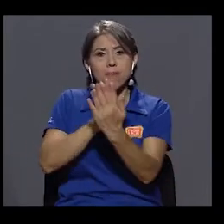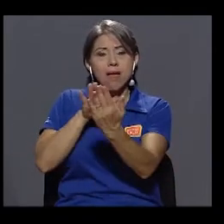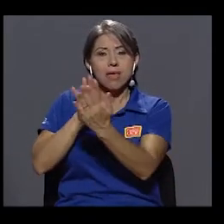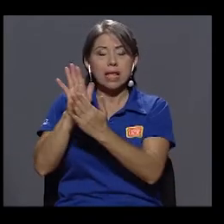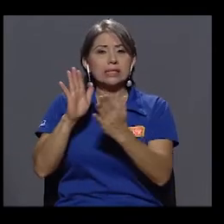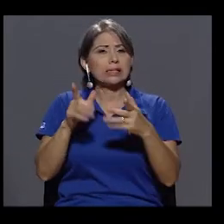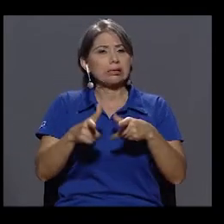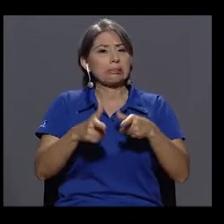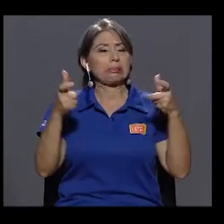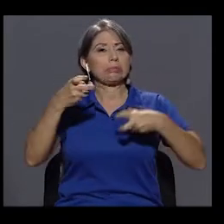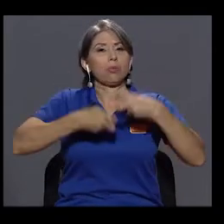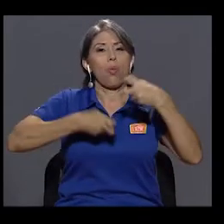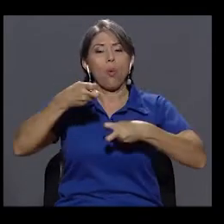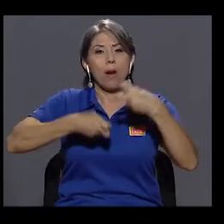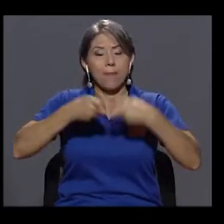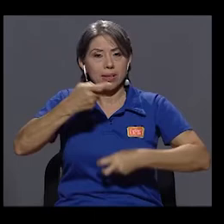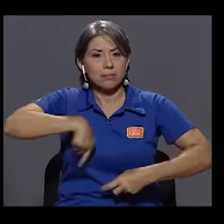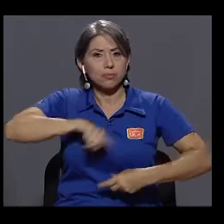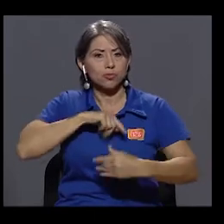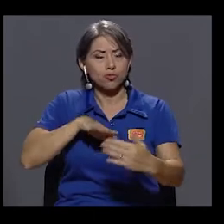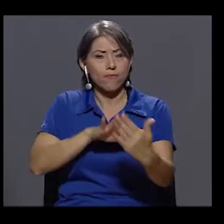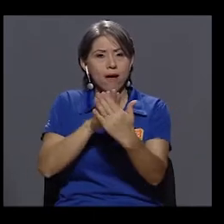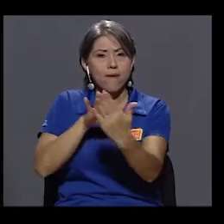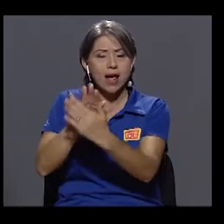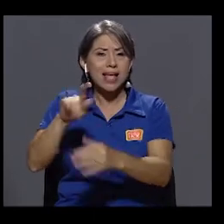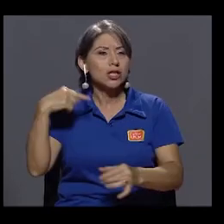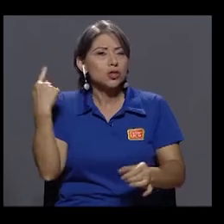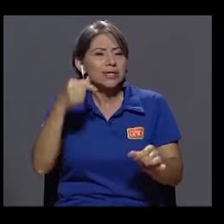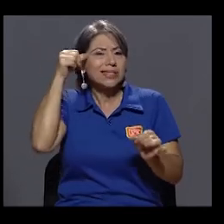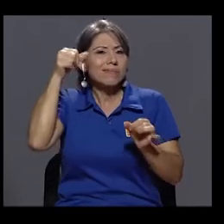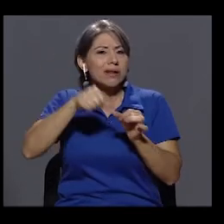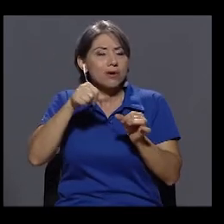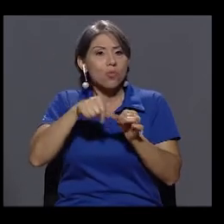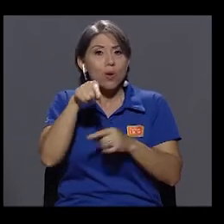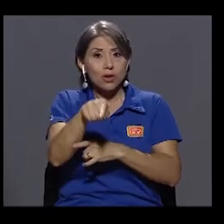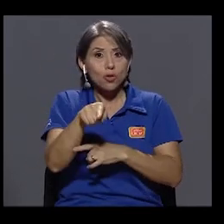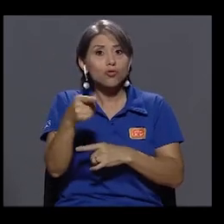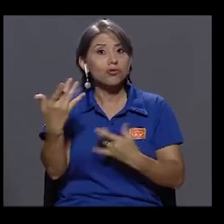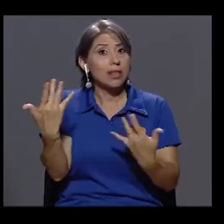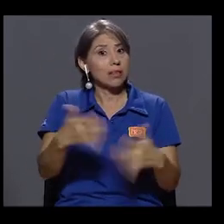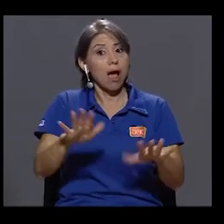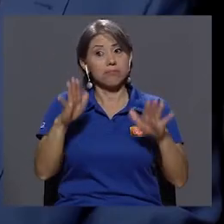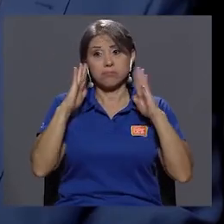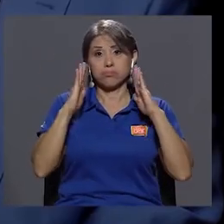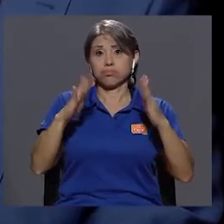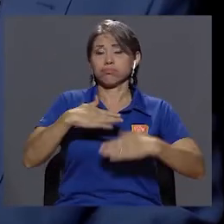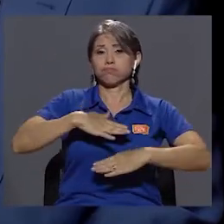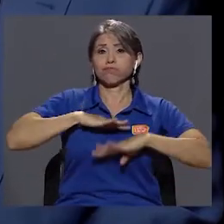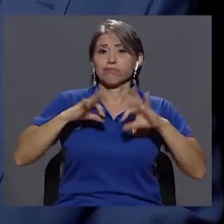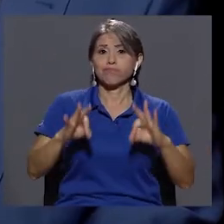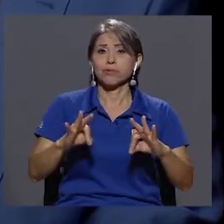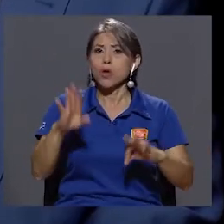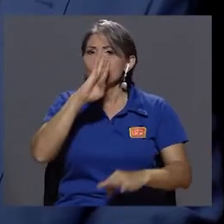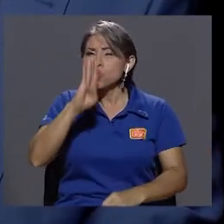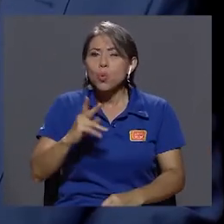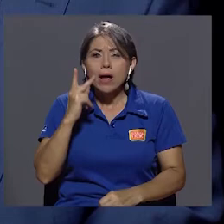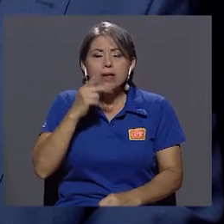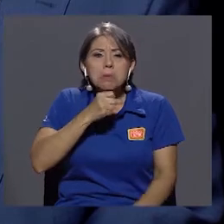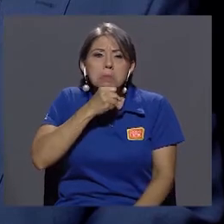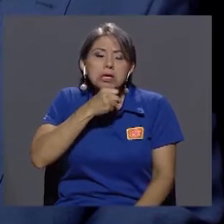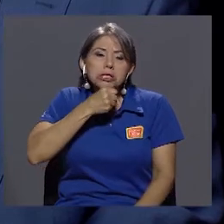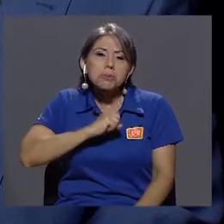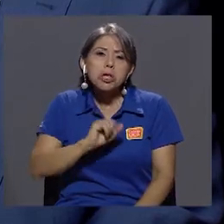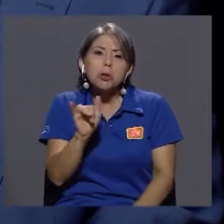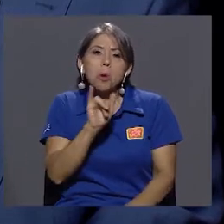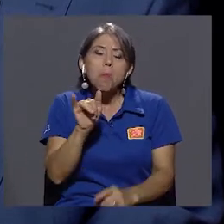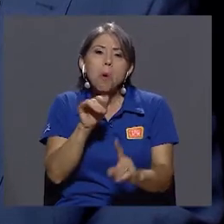grandes problemáticas que enfrentaríamos siempre siempre les recuerdo que las abordadas de una manera satisfactoria nunca viendo el envejecimiento como un